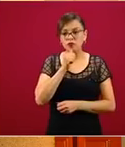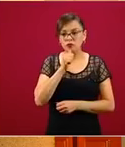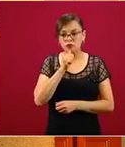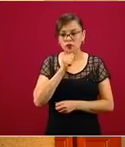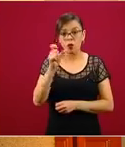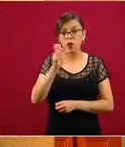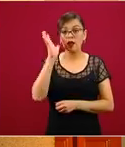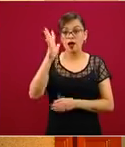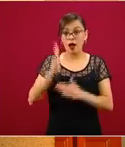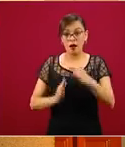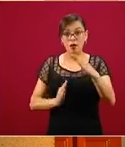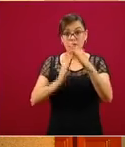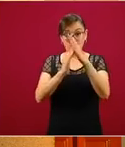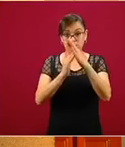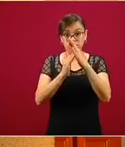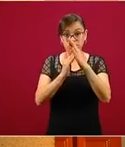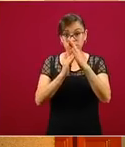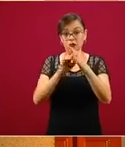epidemia.